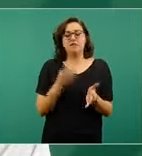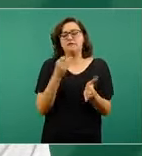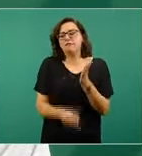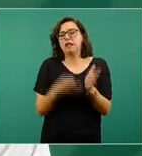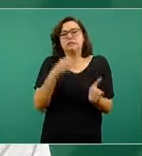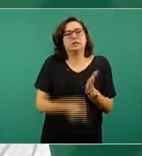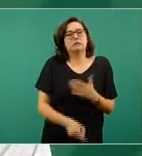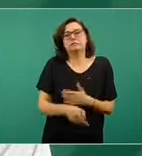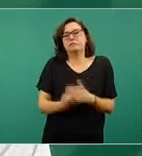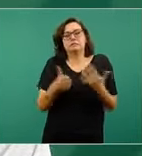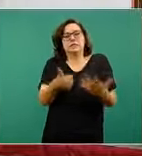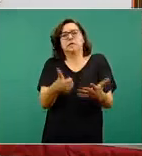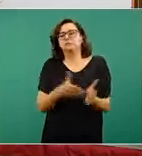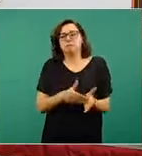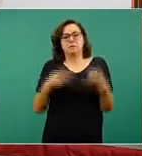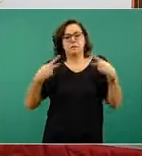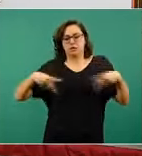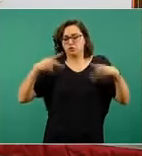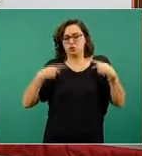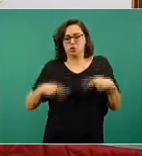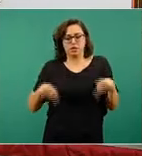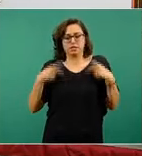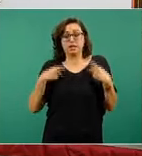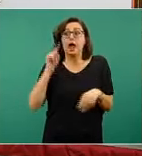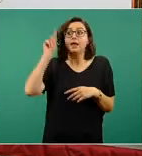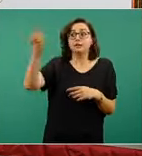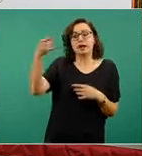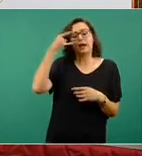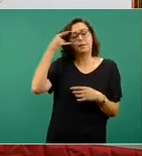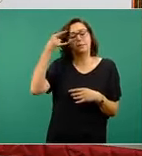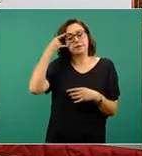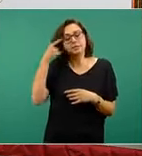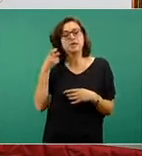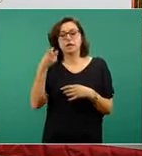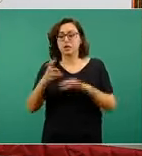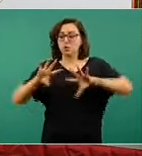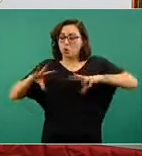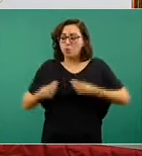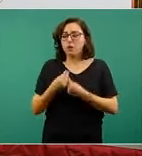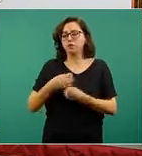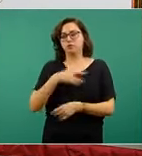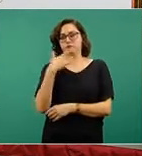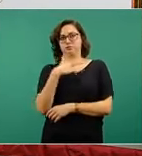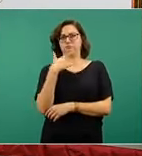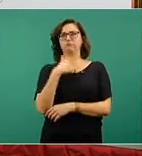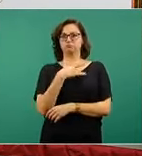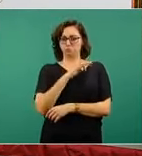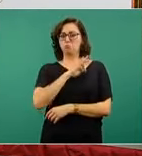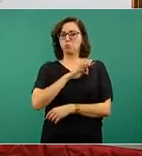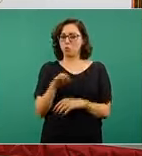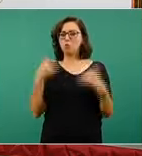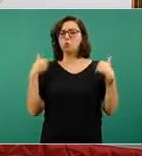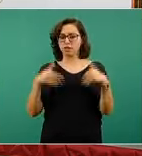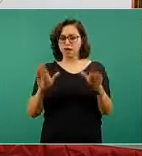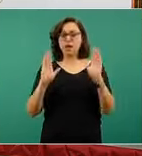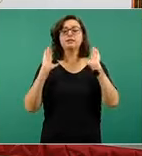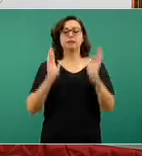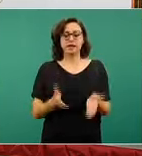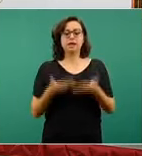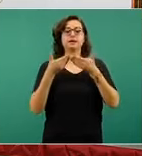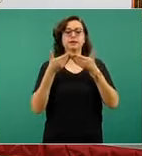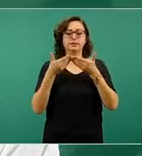de vacuna en el personal educativo en Campeche para completar el censo, la meta de lo que se espera. Y así